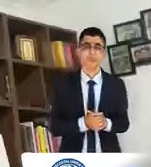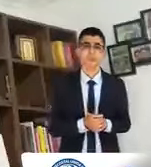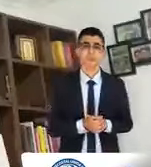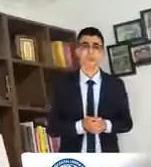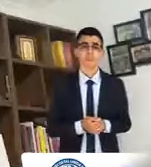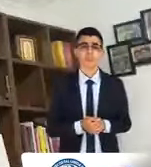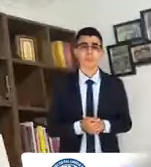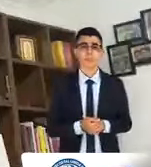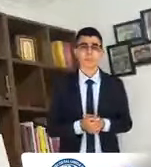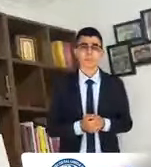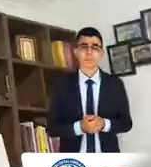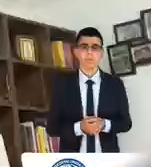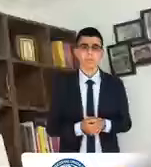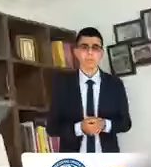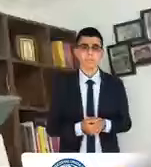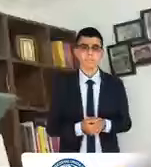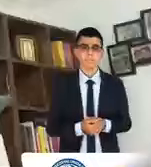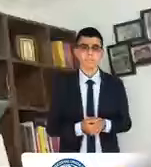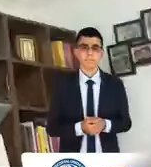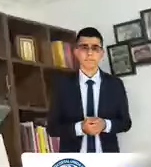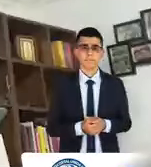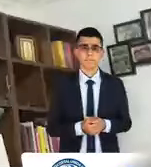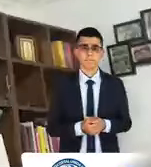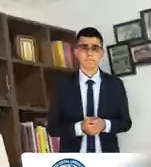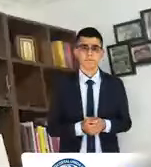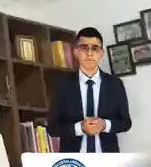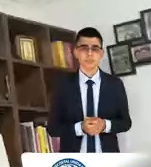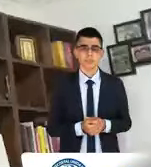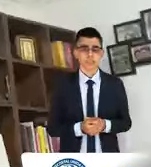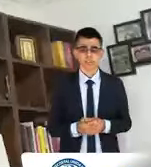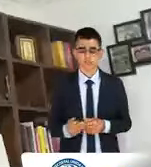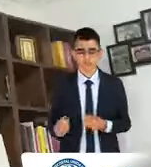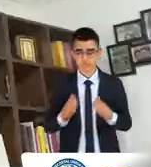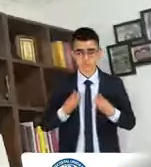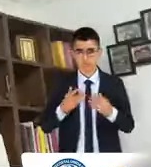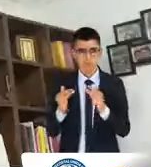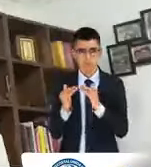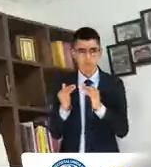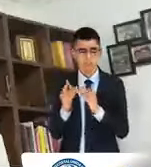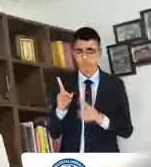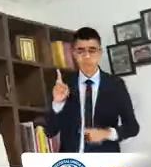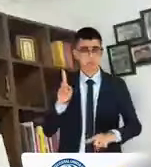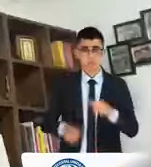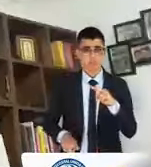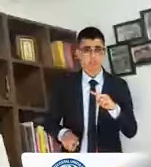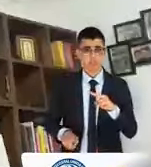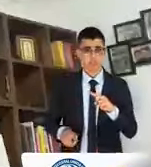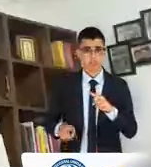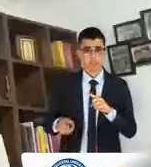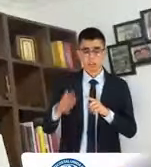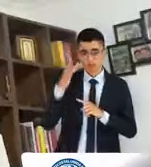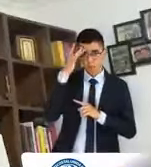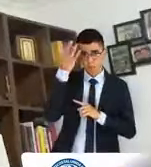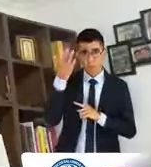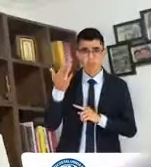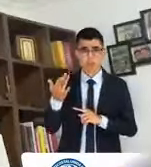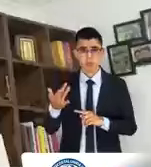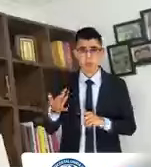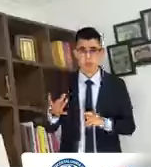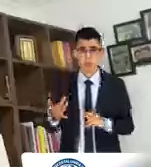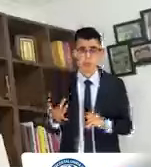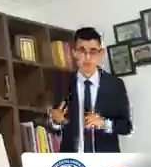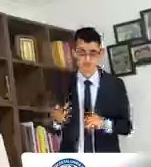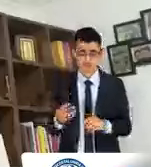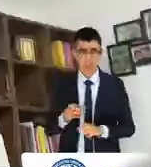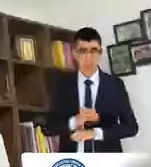Y entonces no podían volver a su casa porque la lepra, entre otras cosas, era incurable y todavía